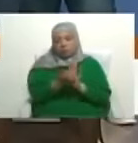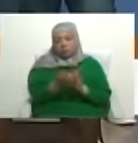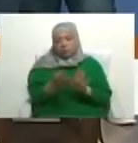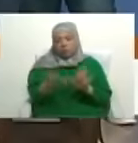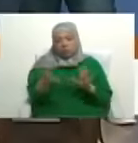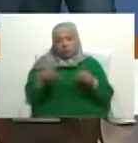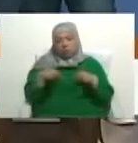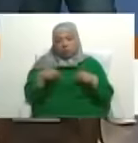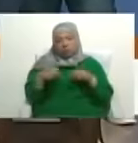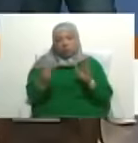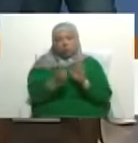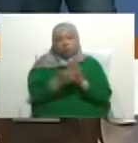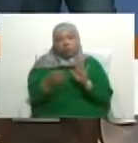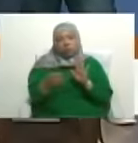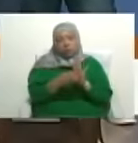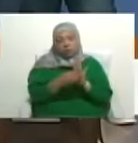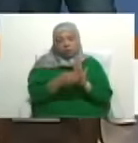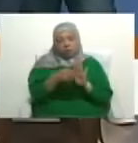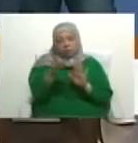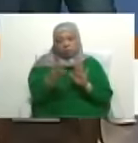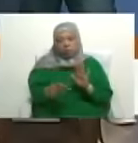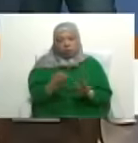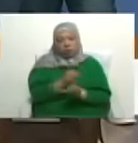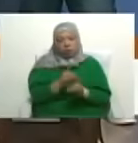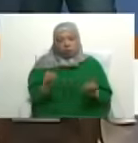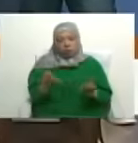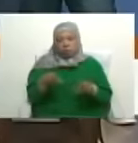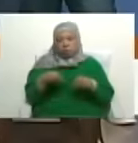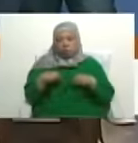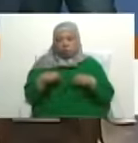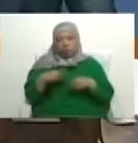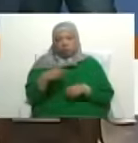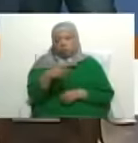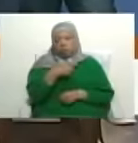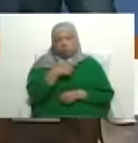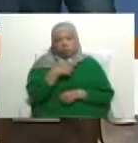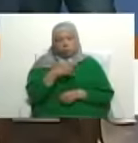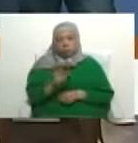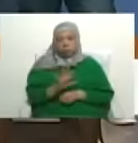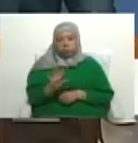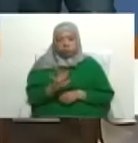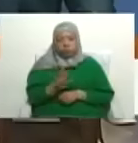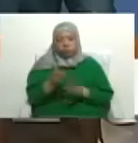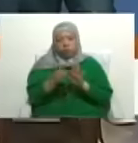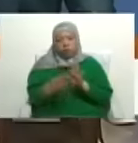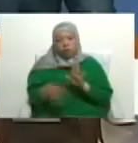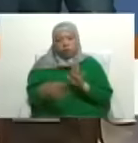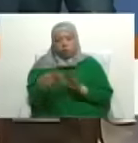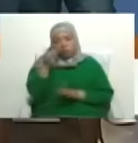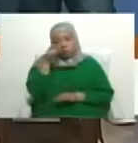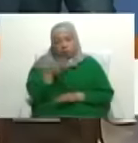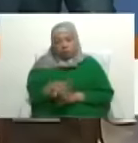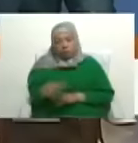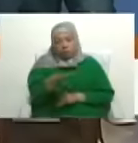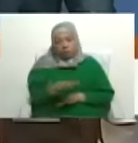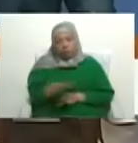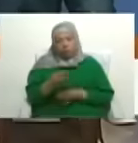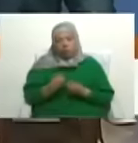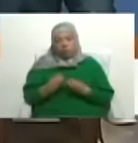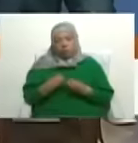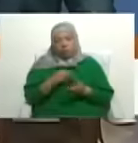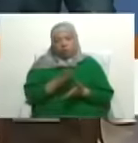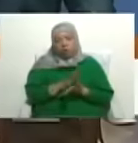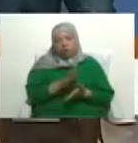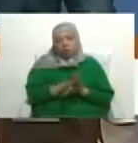unos golpistas, que no creen en la democracia, que no creen en el derecho que tiene este pueblo a vivir